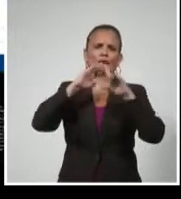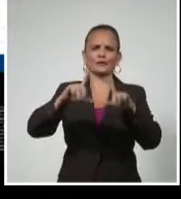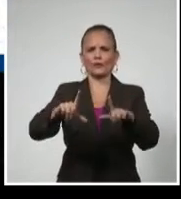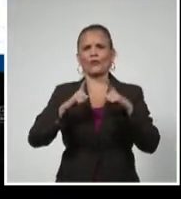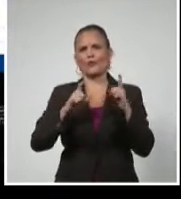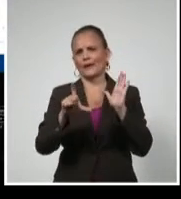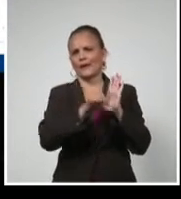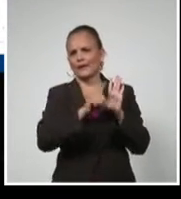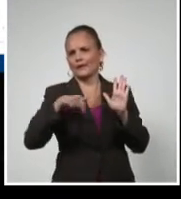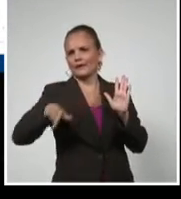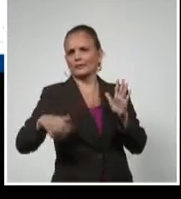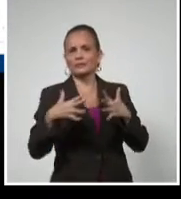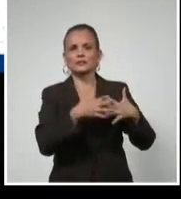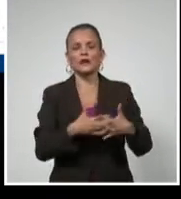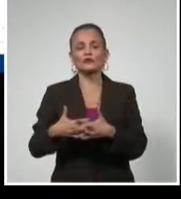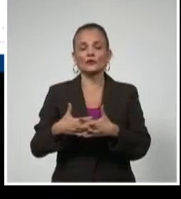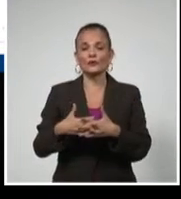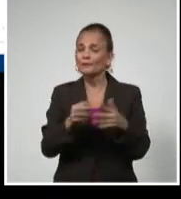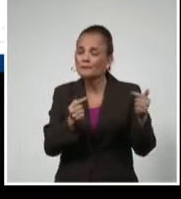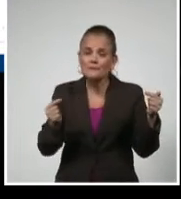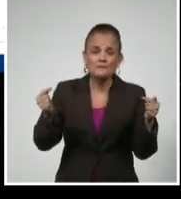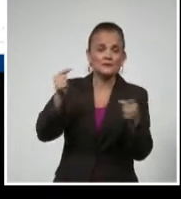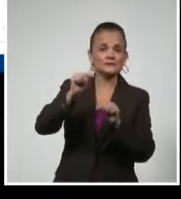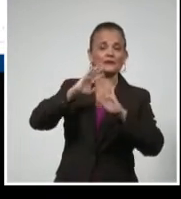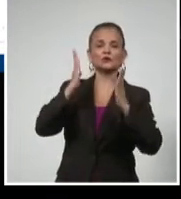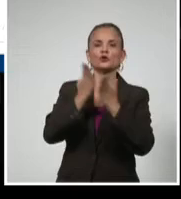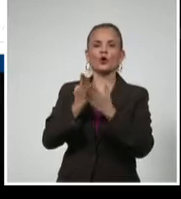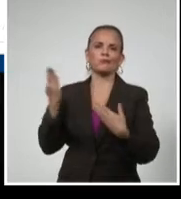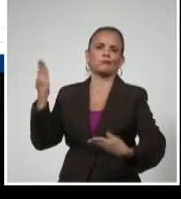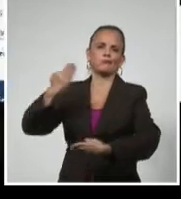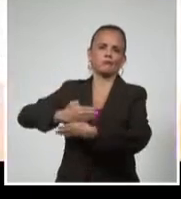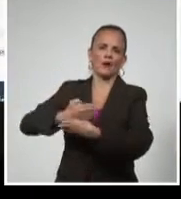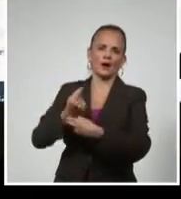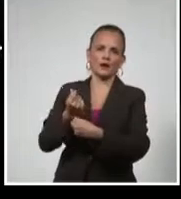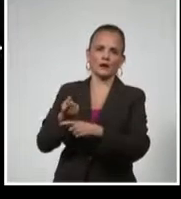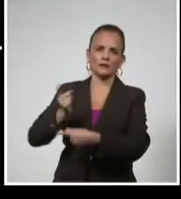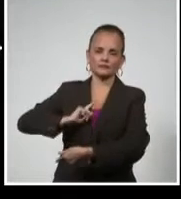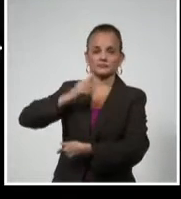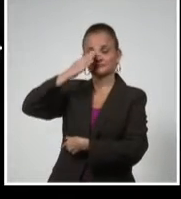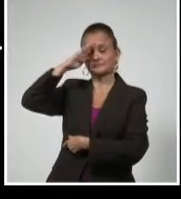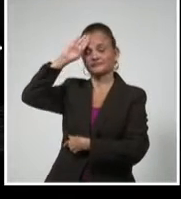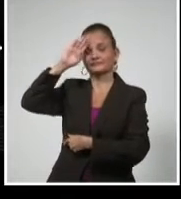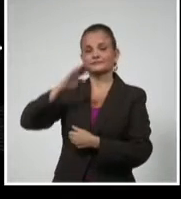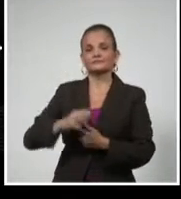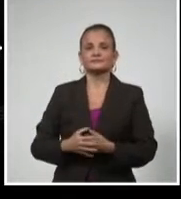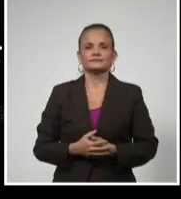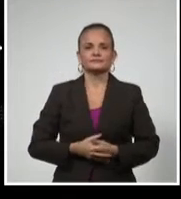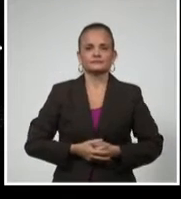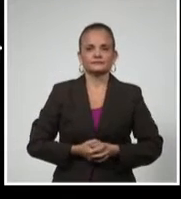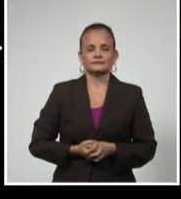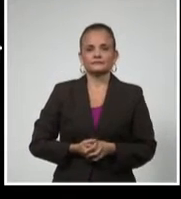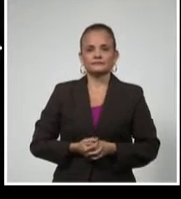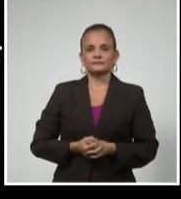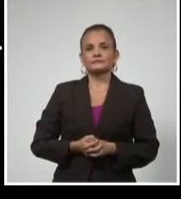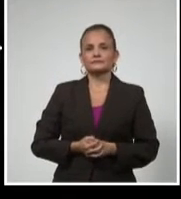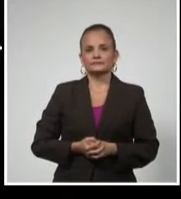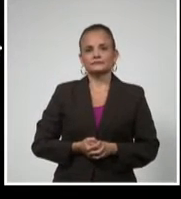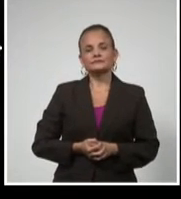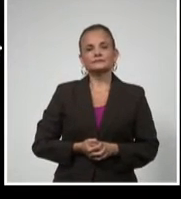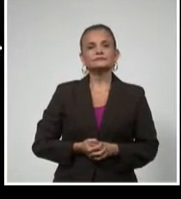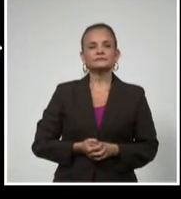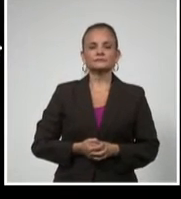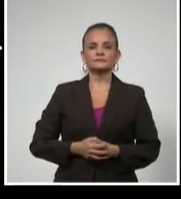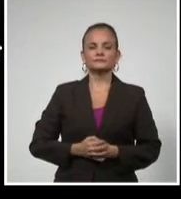en particular las normas relativas al bloqueo económico contra la nación del Caribe. The Trump administration is proud to announce several